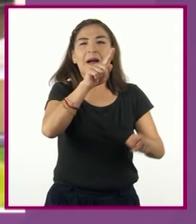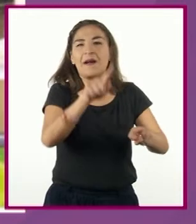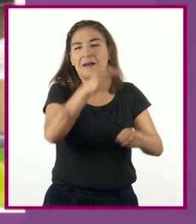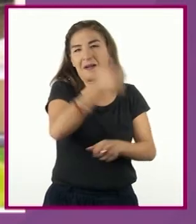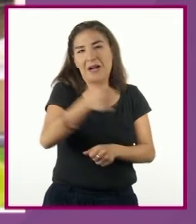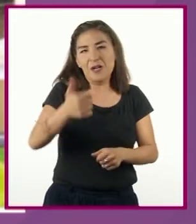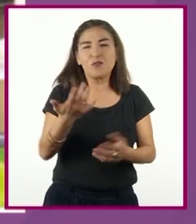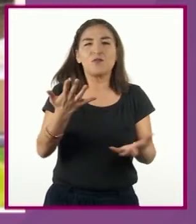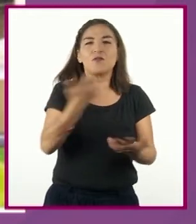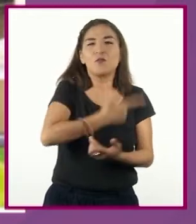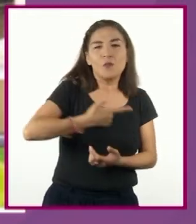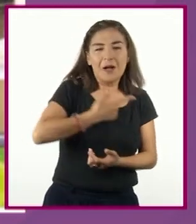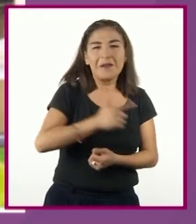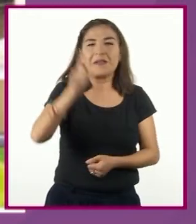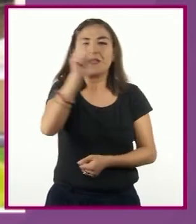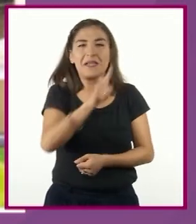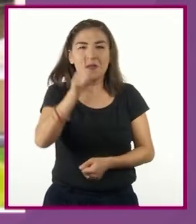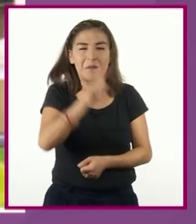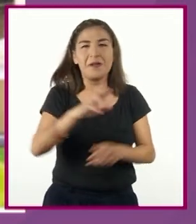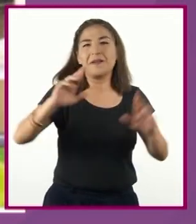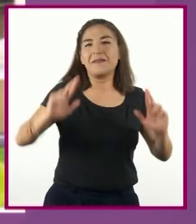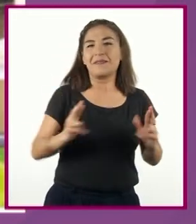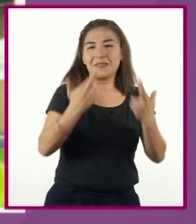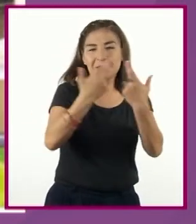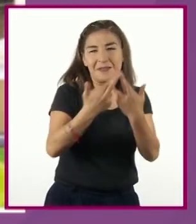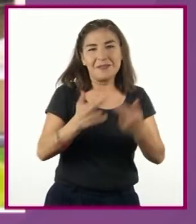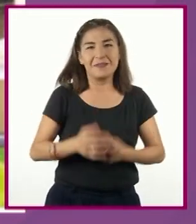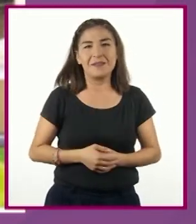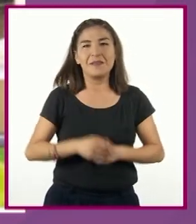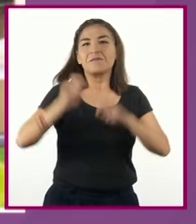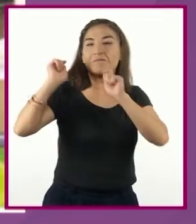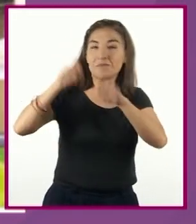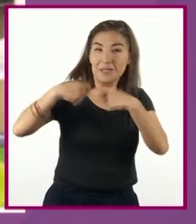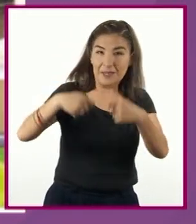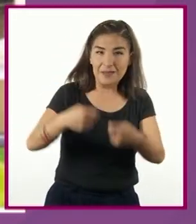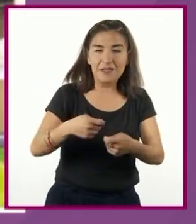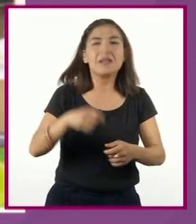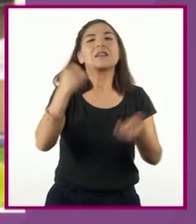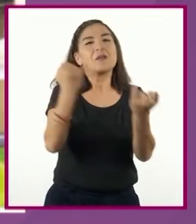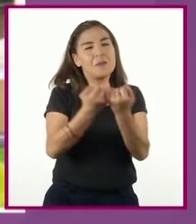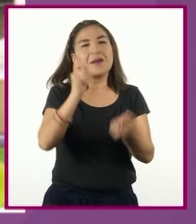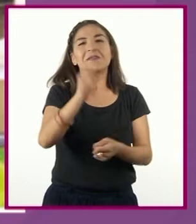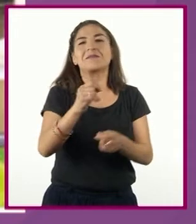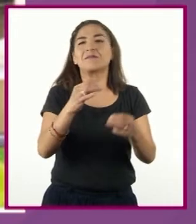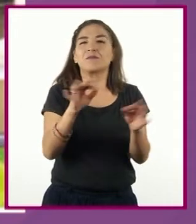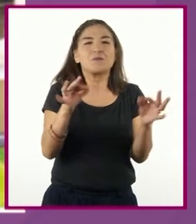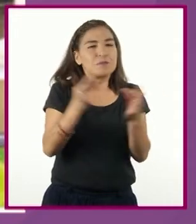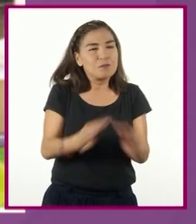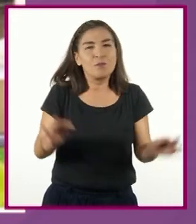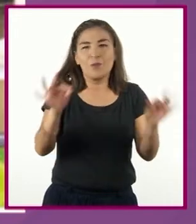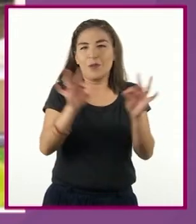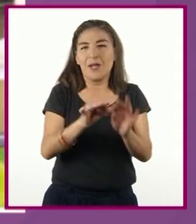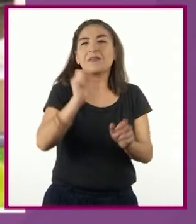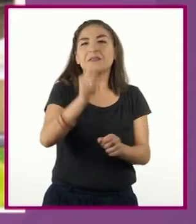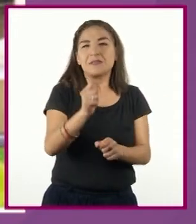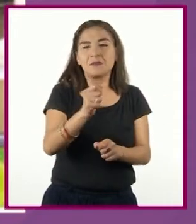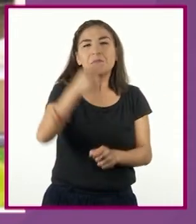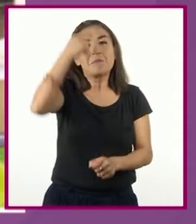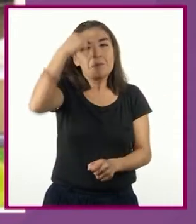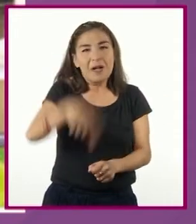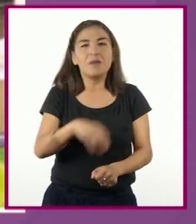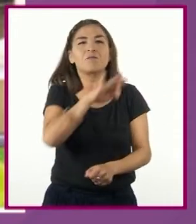los gustos, la lengua, la religión, las tradiciones, juegan un doble papel, ya que